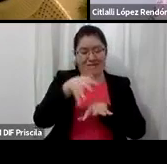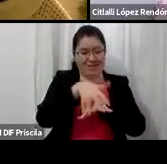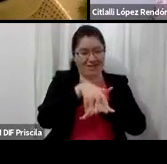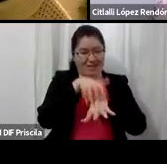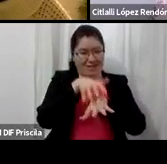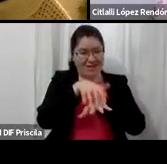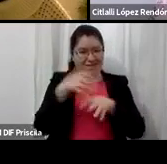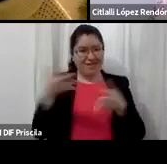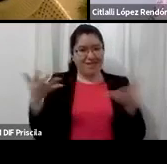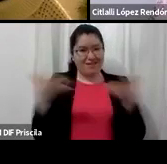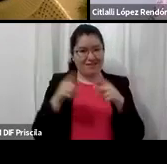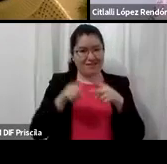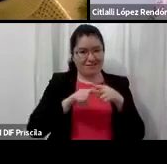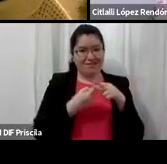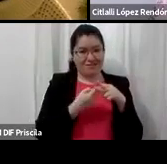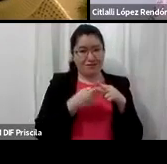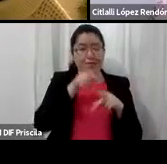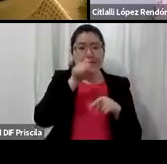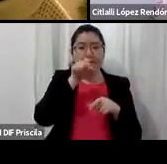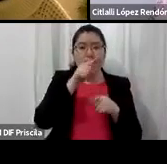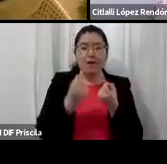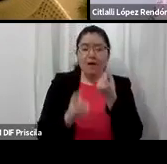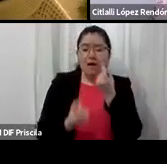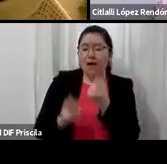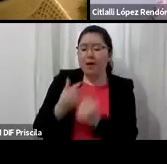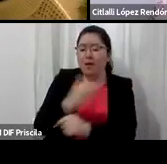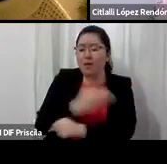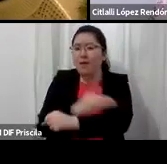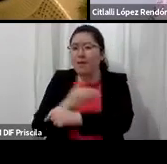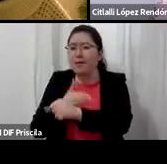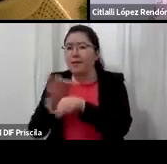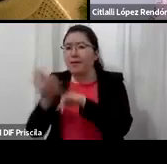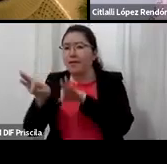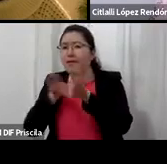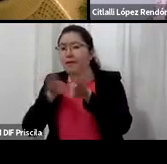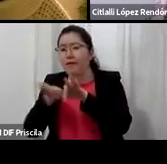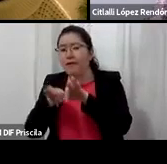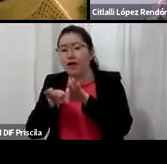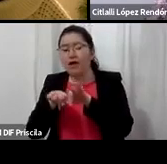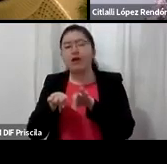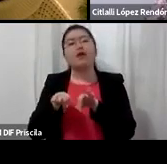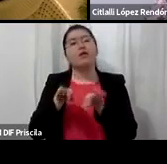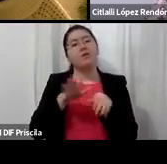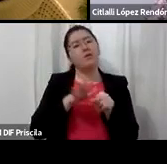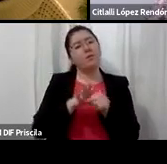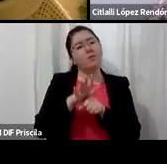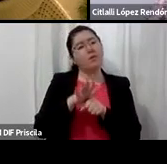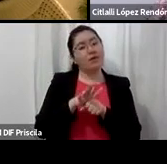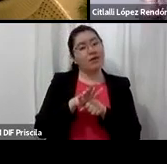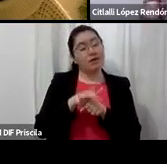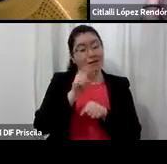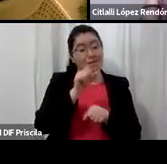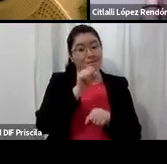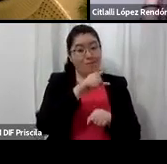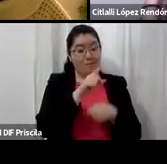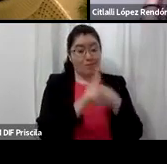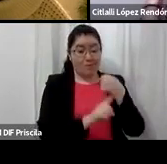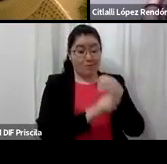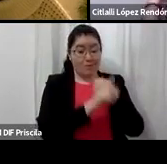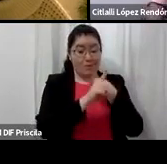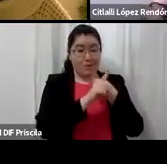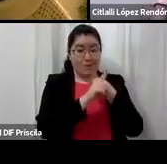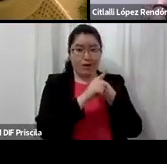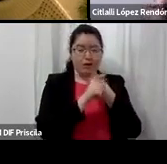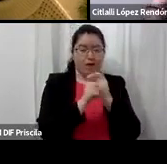Estuvimos trabajando ahí con algunos compañeros, toda esta parte de cómo se inserta la cuestión de la mediación de conflictos, o